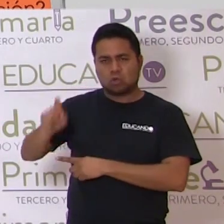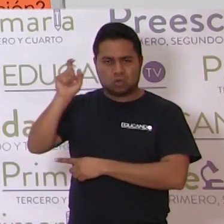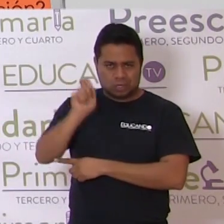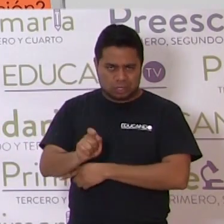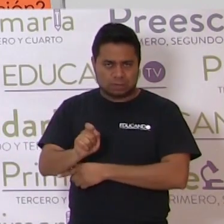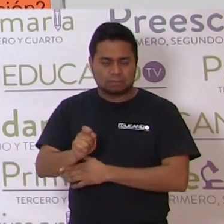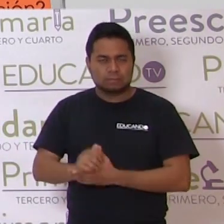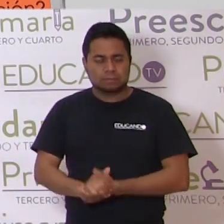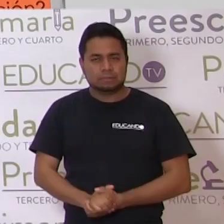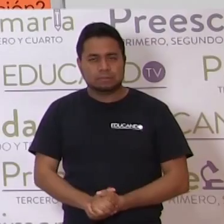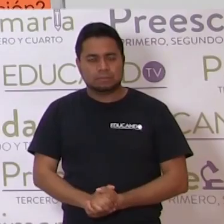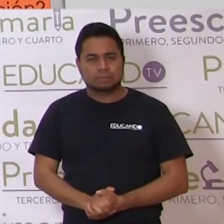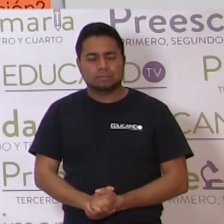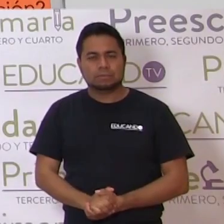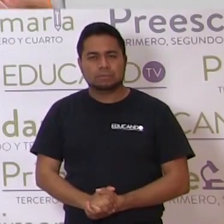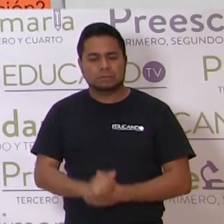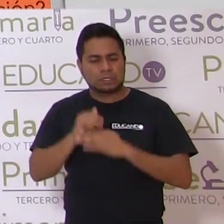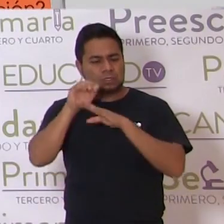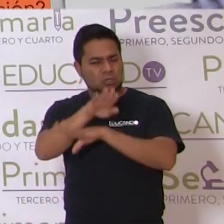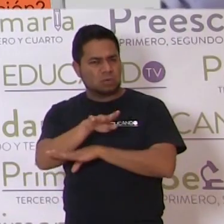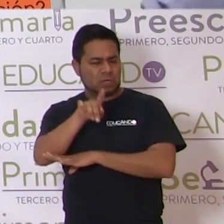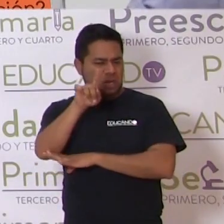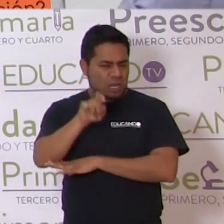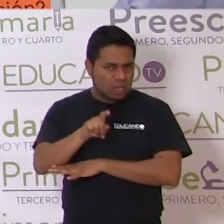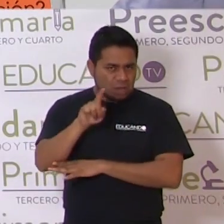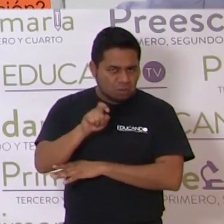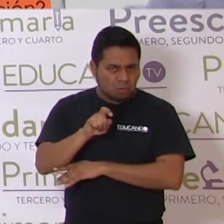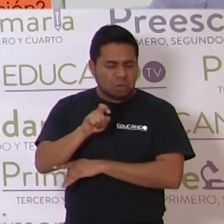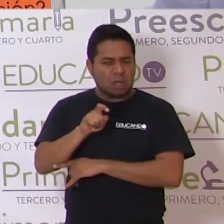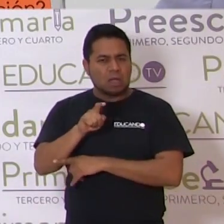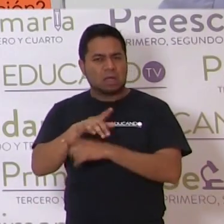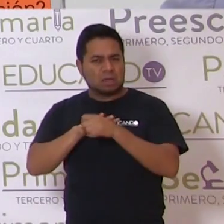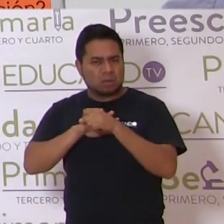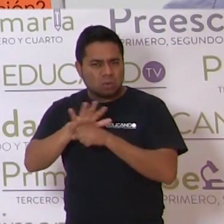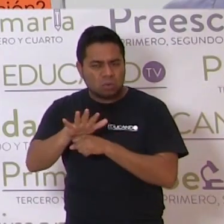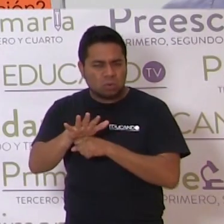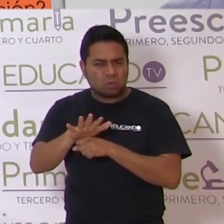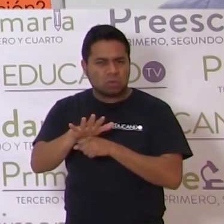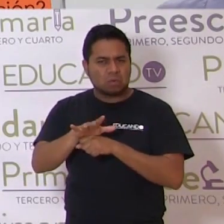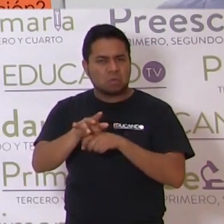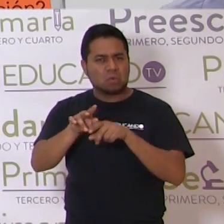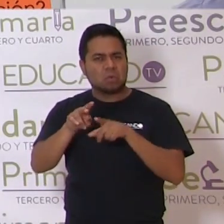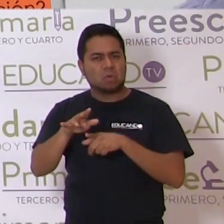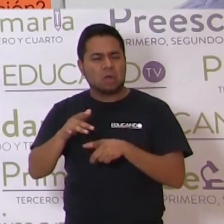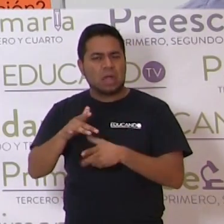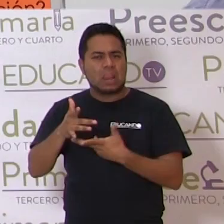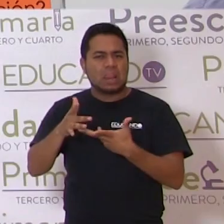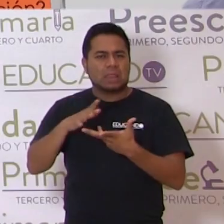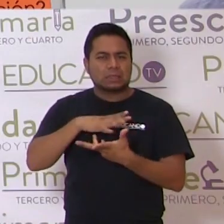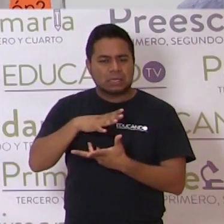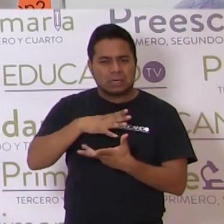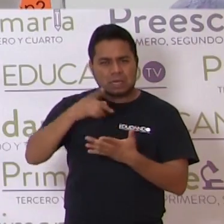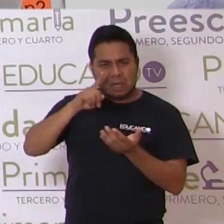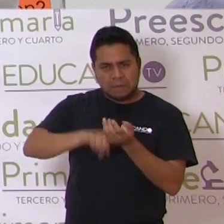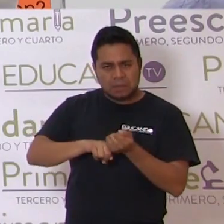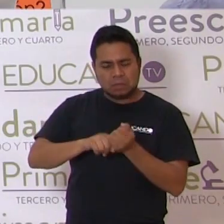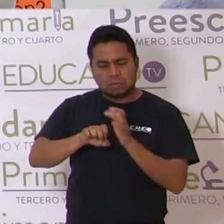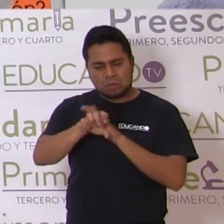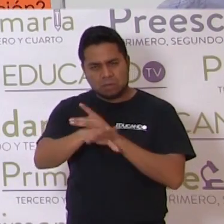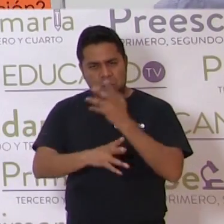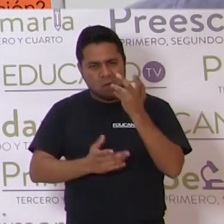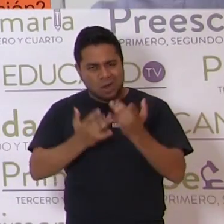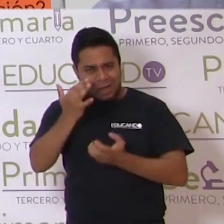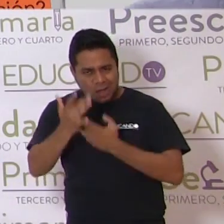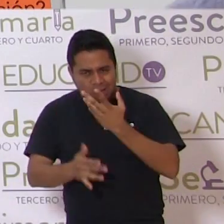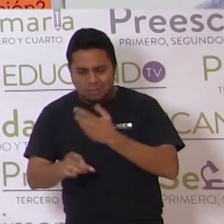es acerca del agua y de sus estados físicos. Como ustedes pueden